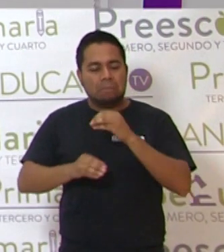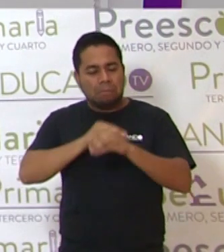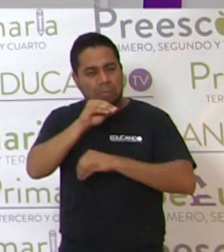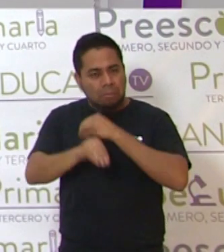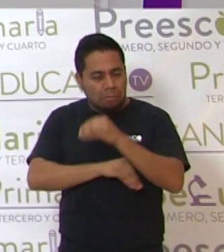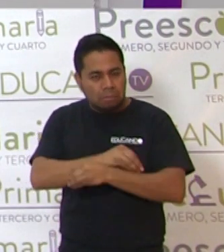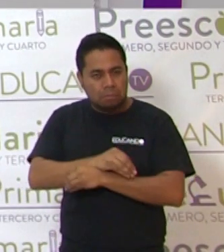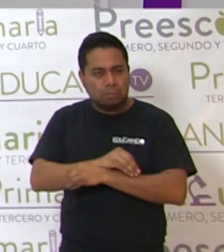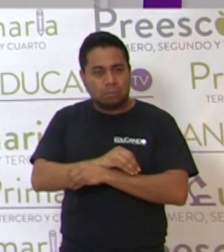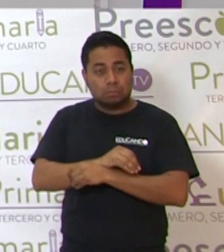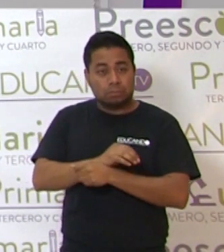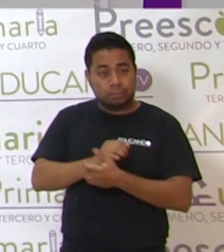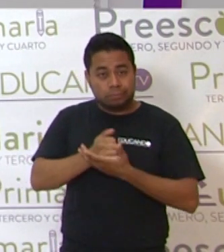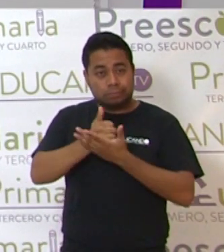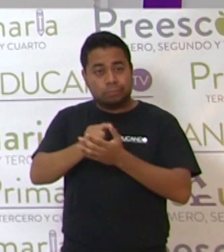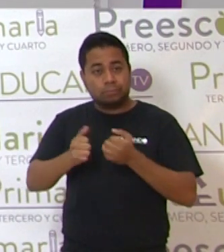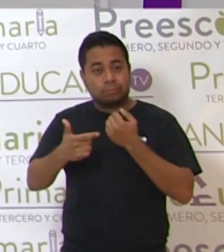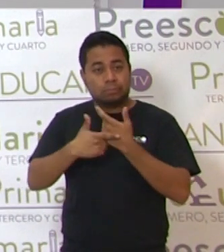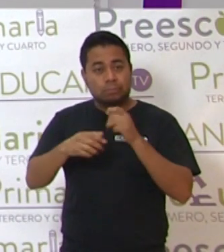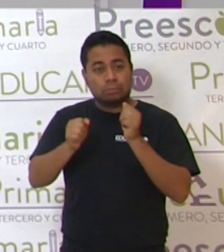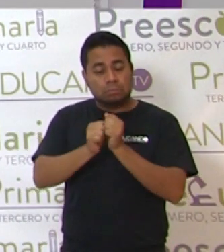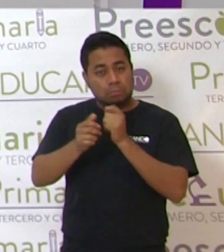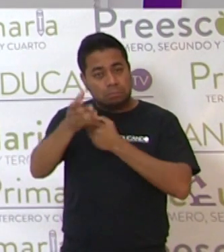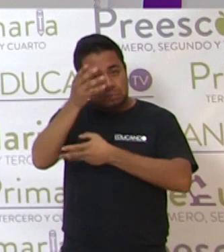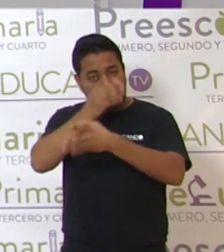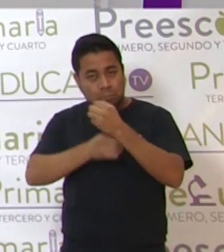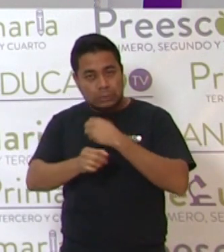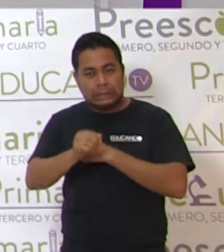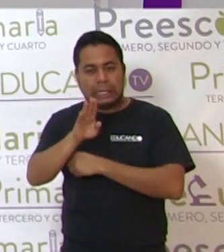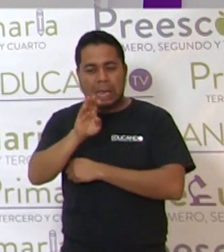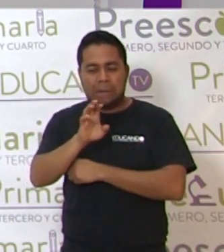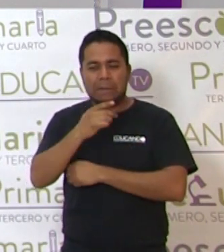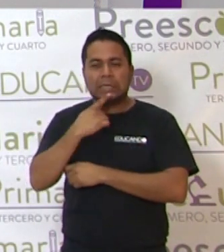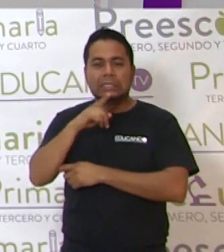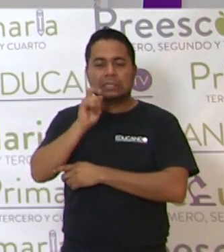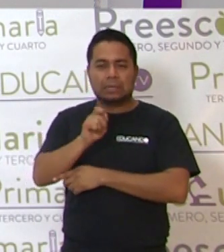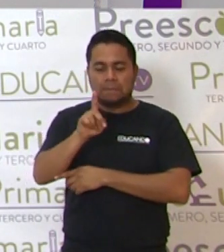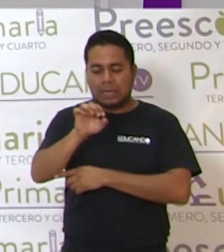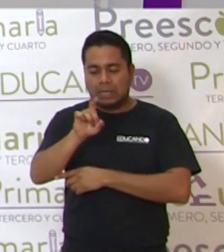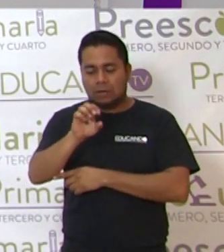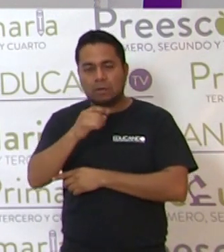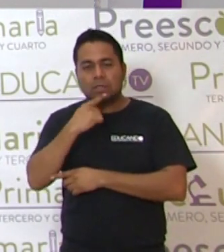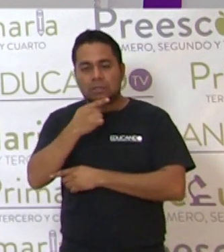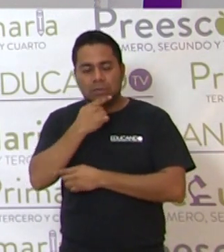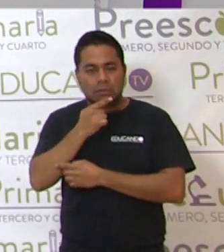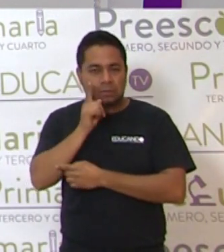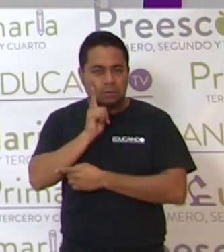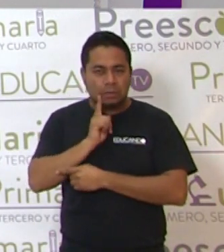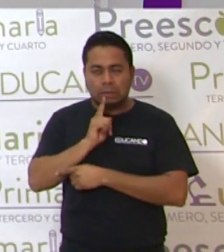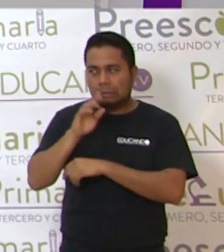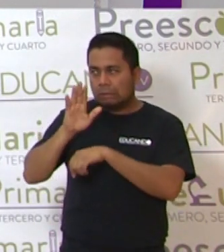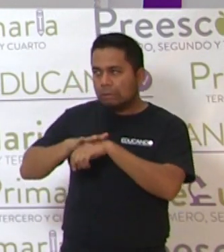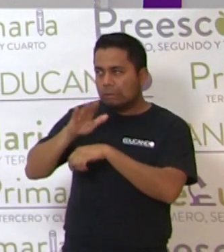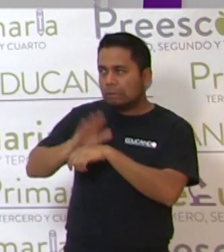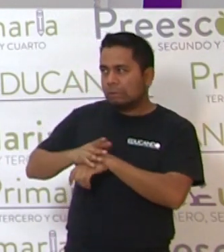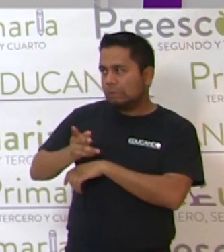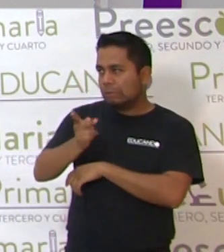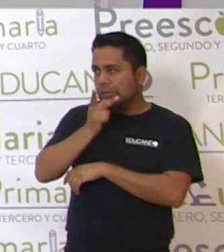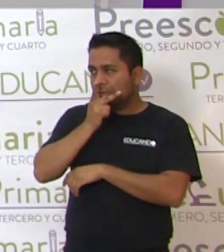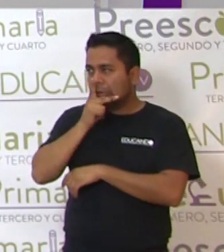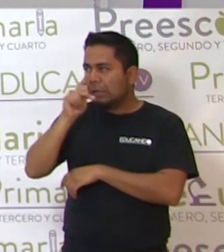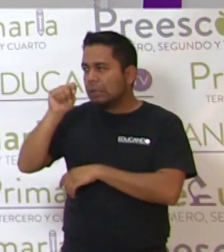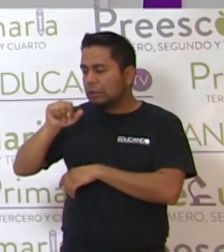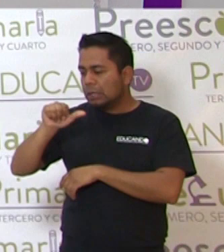y tú puedes apoyar tal vez aprendiendo de lo que dice un bebé. Pedro Salinas dice: la niña llama a su padre